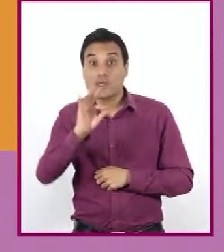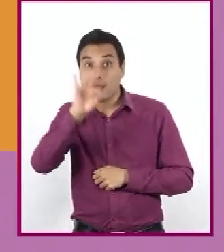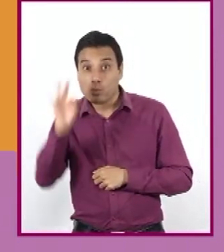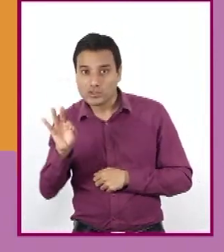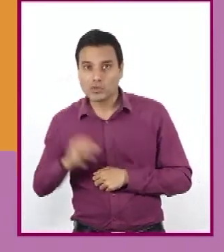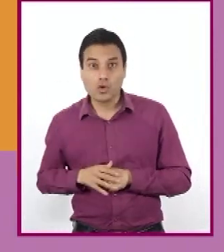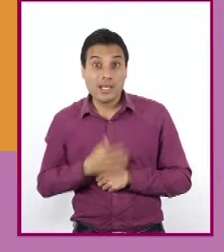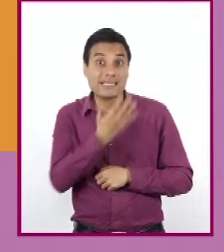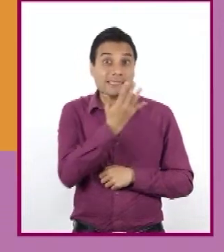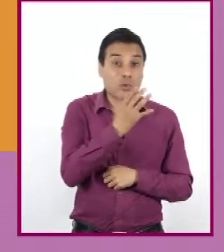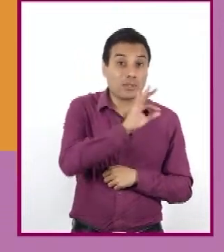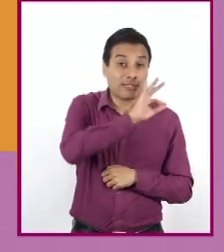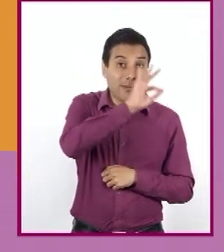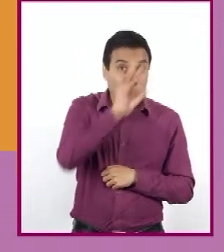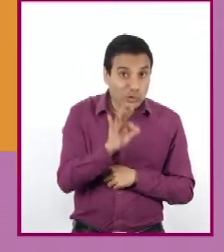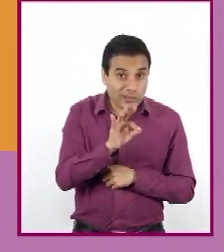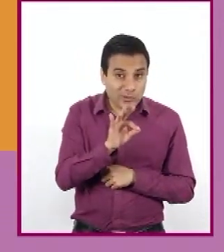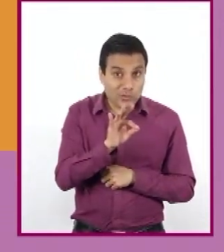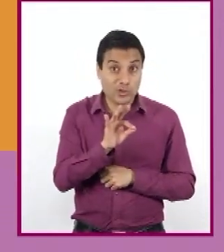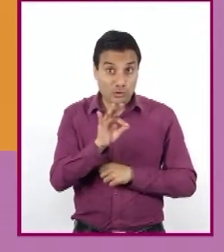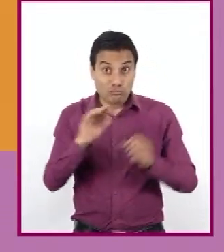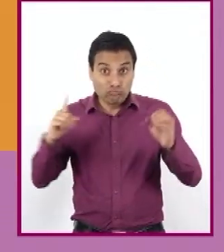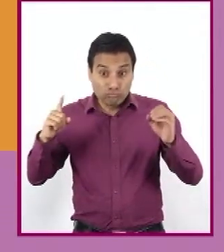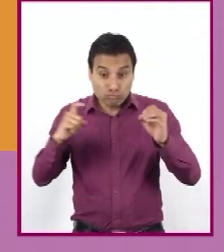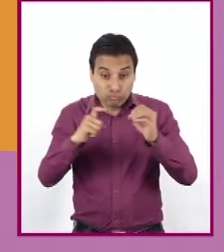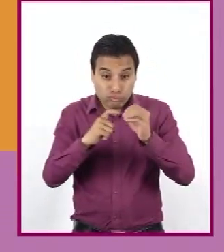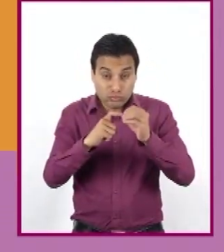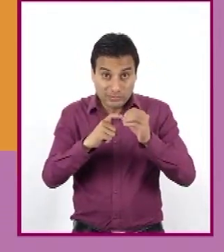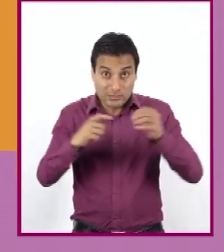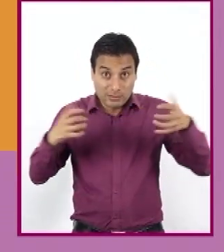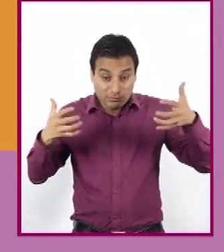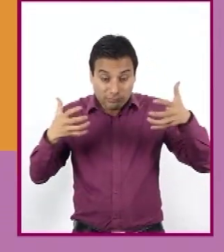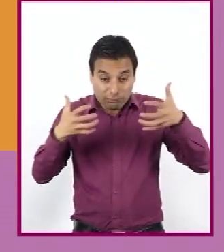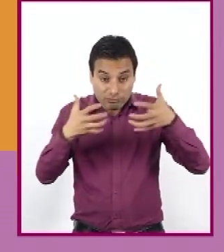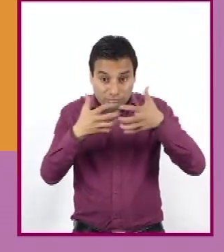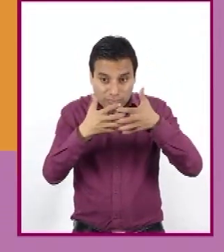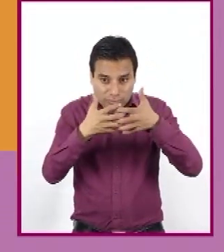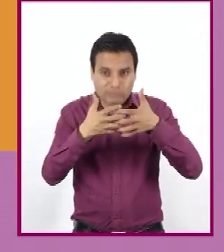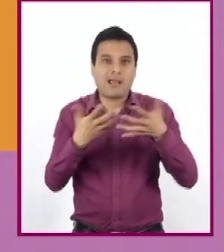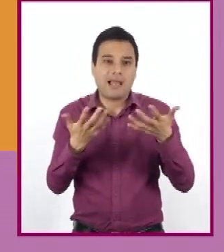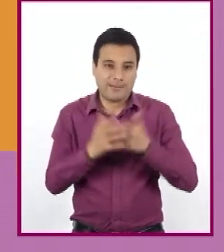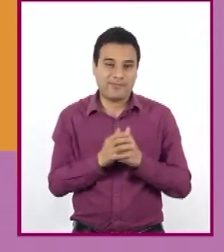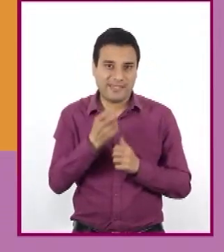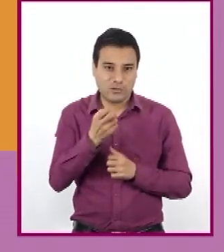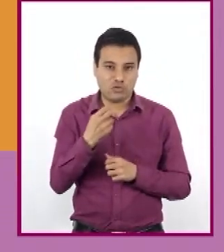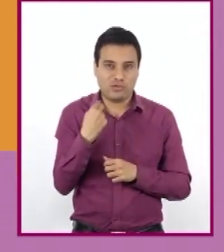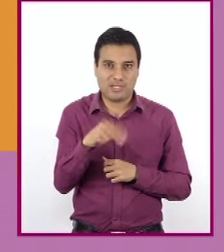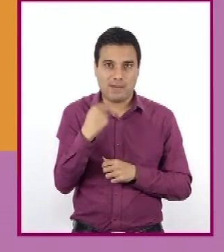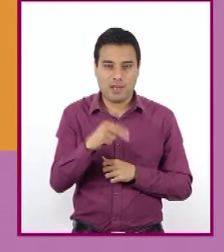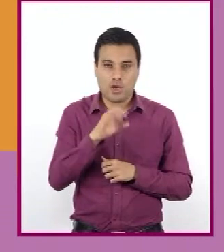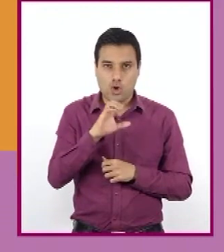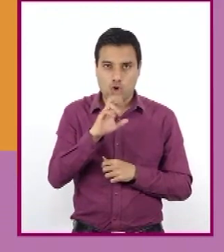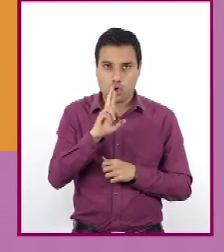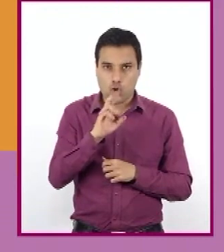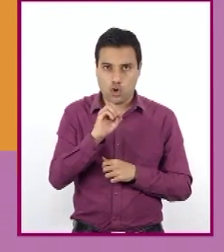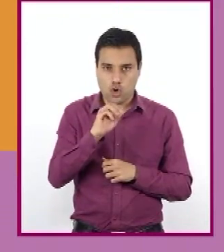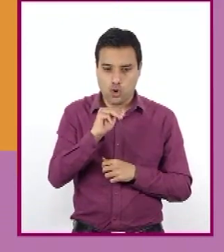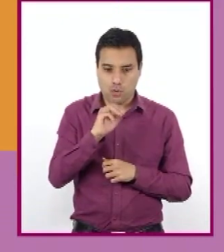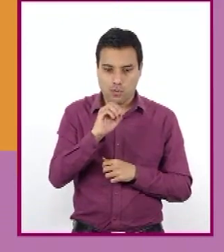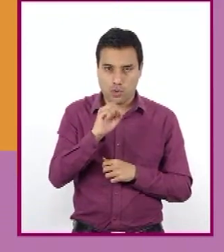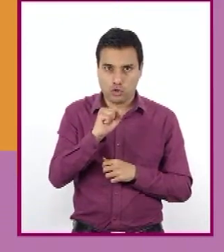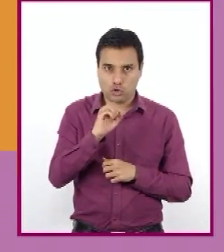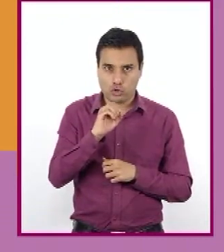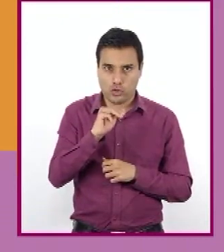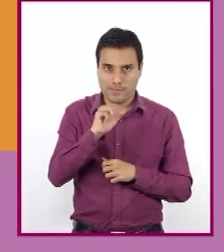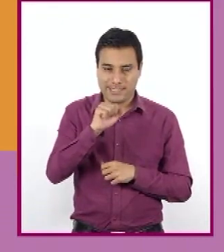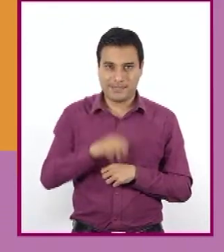mitad del ADN de un padre, y esta está empaquetada en estructuras llamadas cromosomas. Cuando las dos células se combinan,